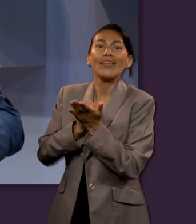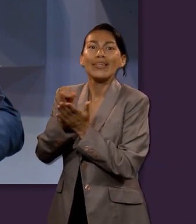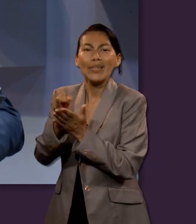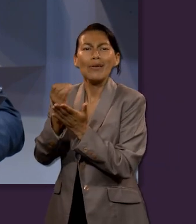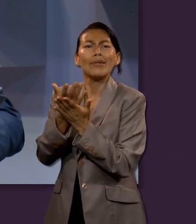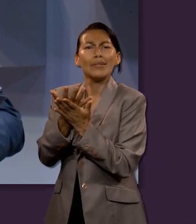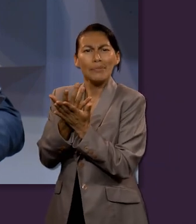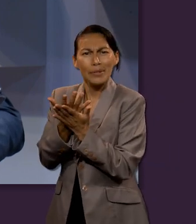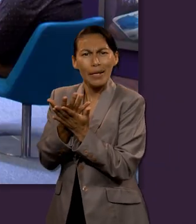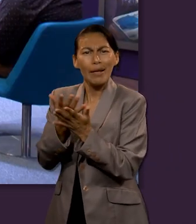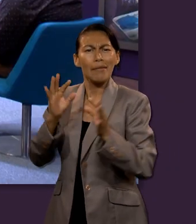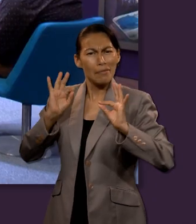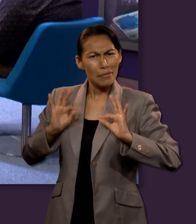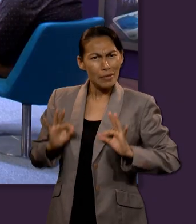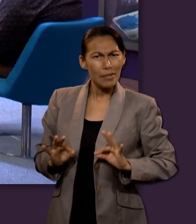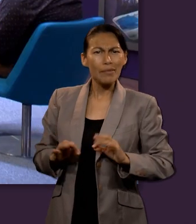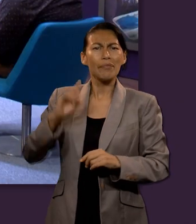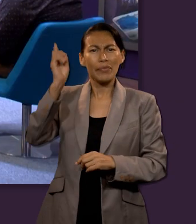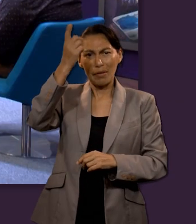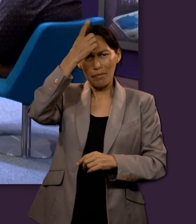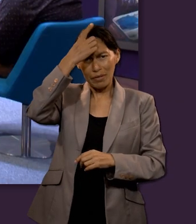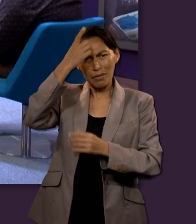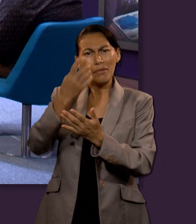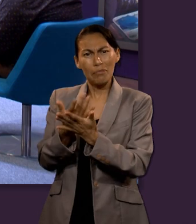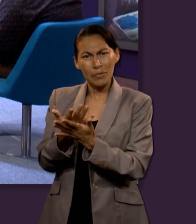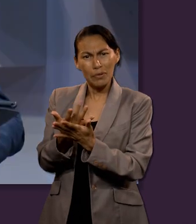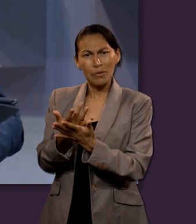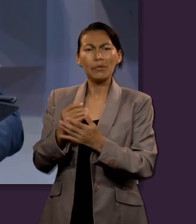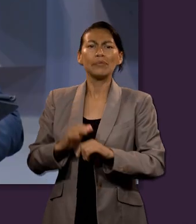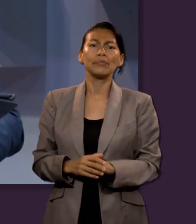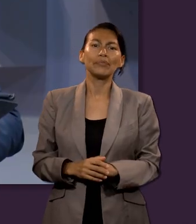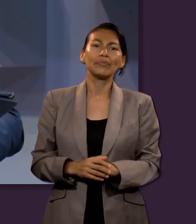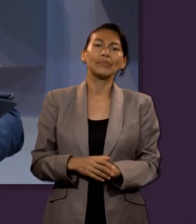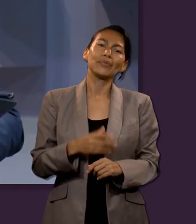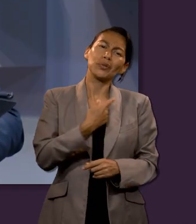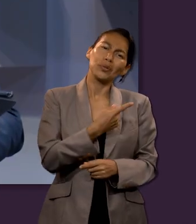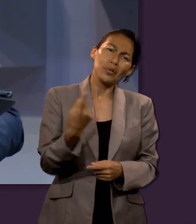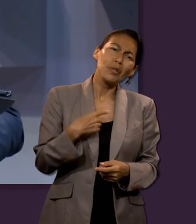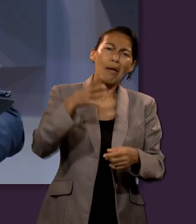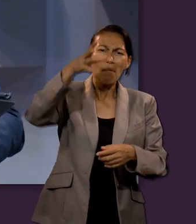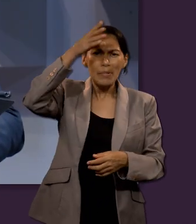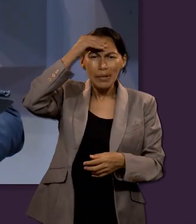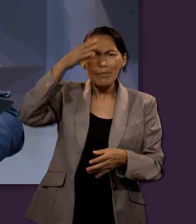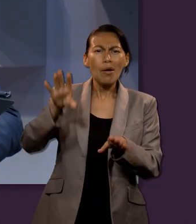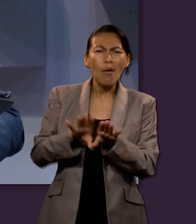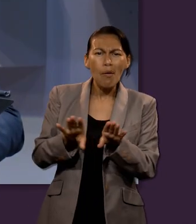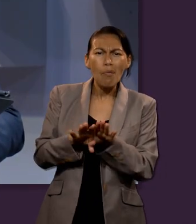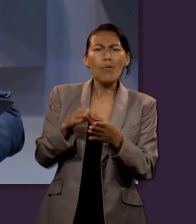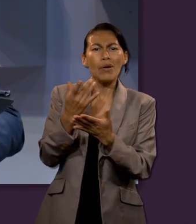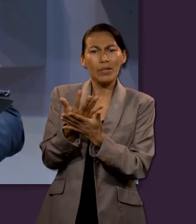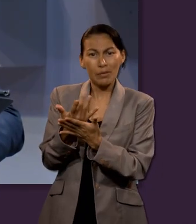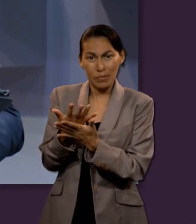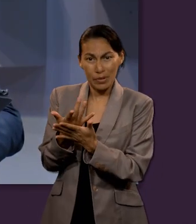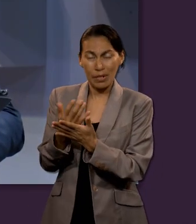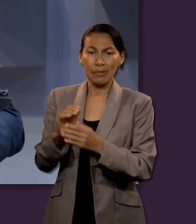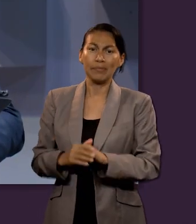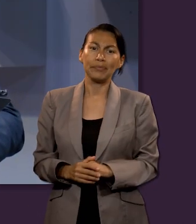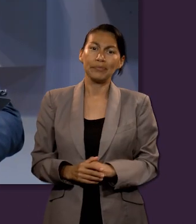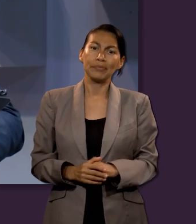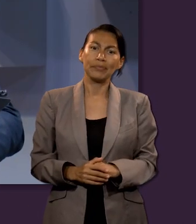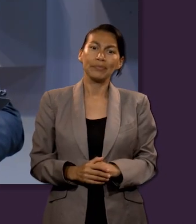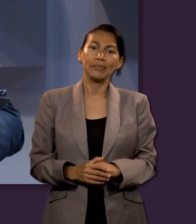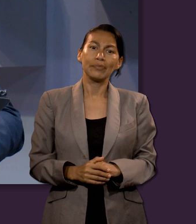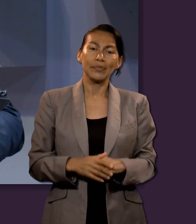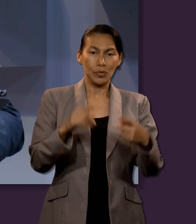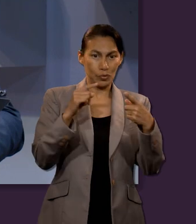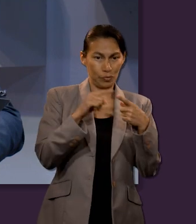david espero eso podemos aprender una lección objetiva de hay que esperar unos momentos el segundo es